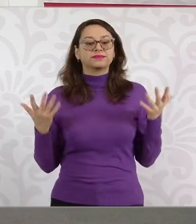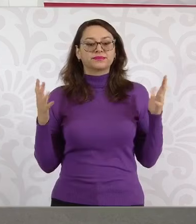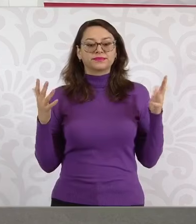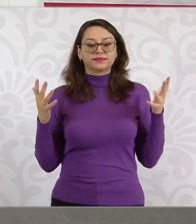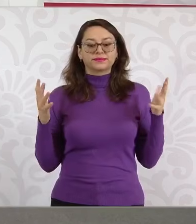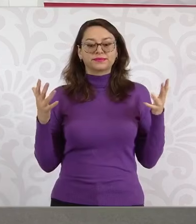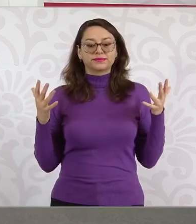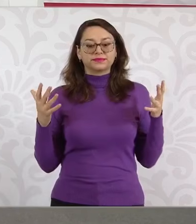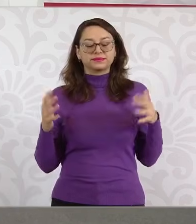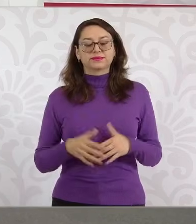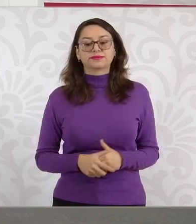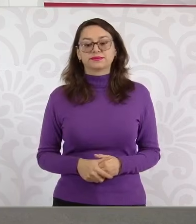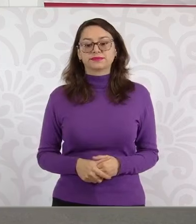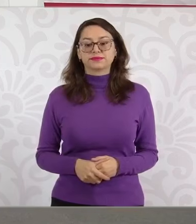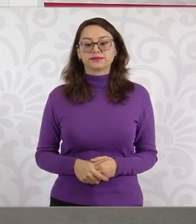Gracias.